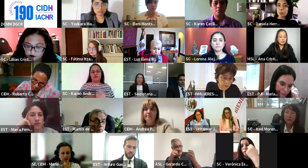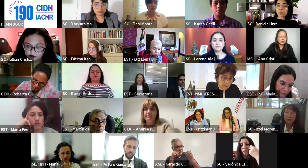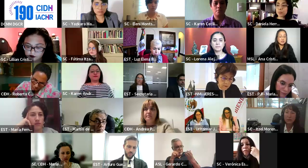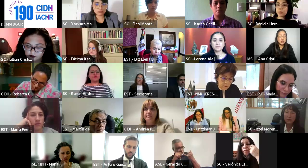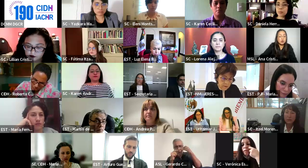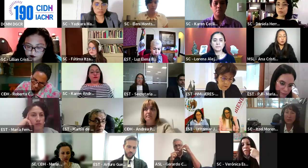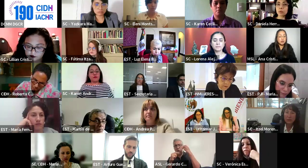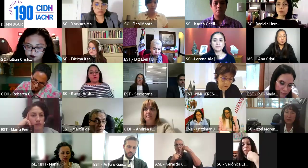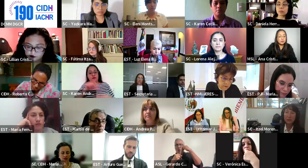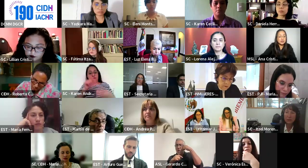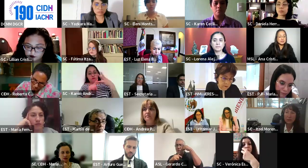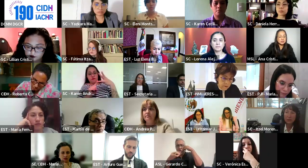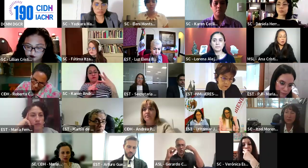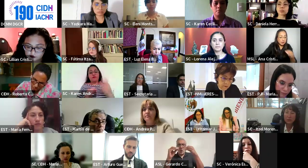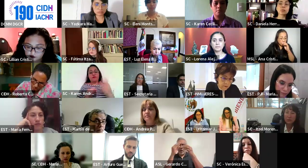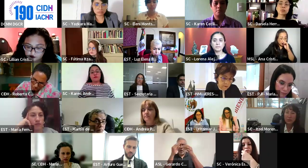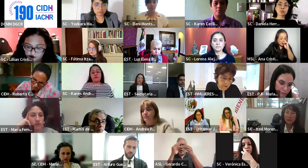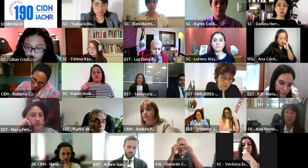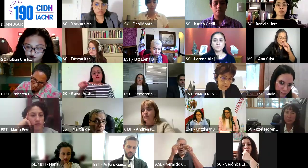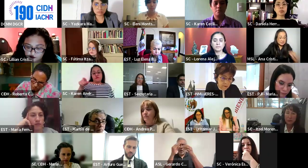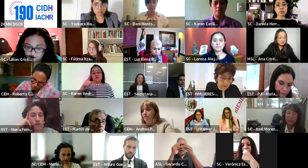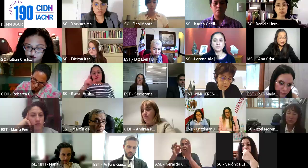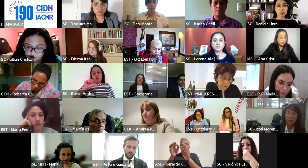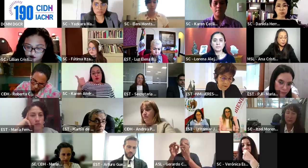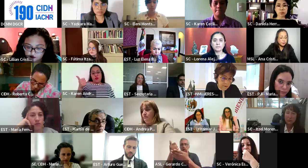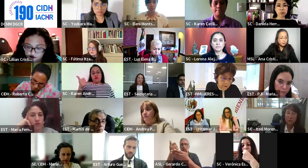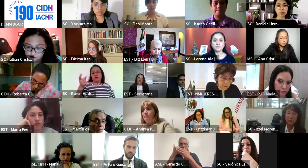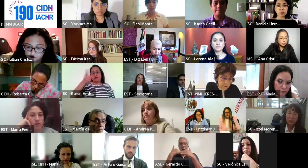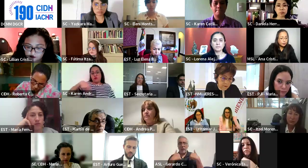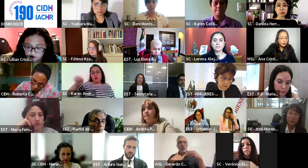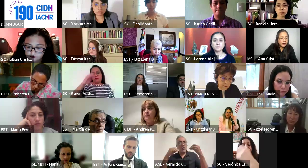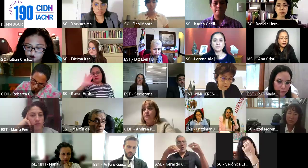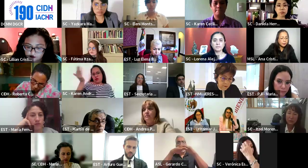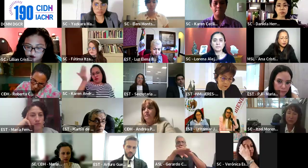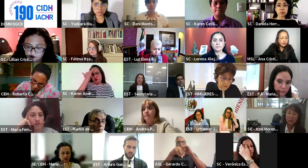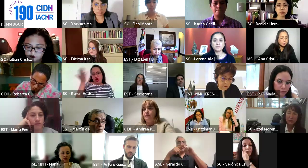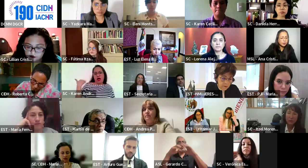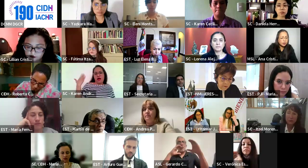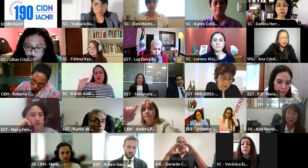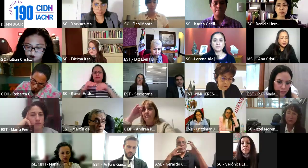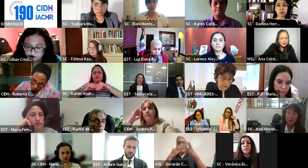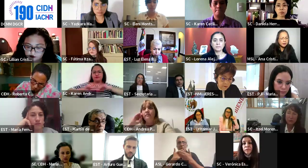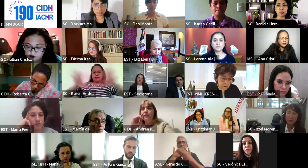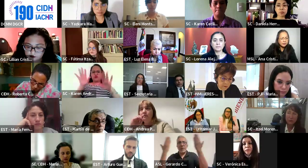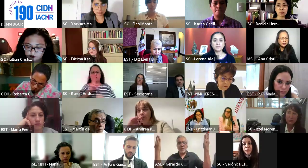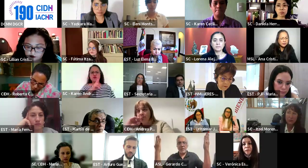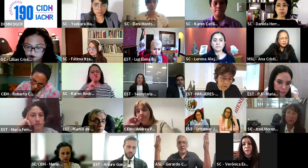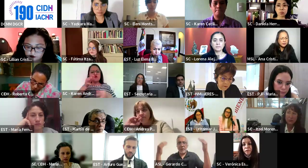hay intérpretes, no hay un acceso a la comunicación en ese sentido. Por ejemplo,